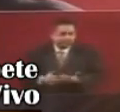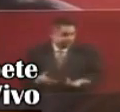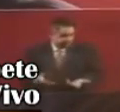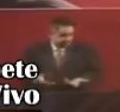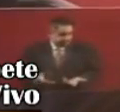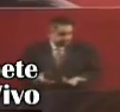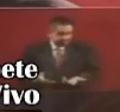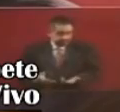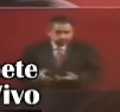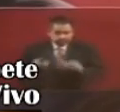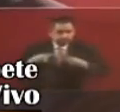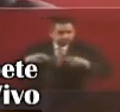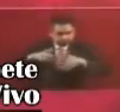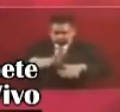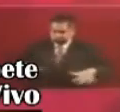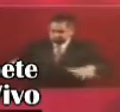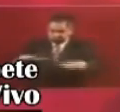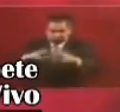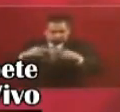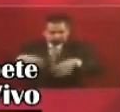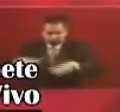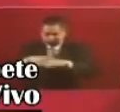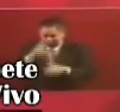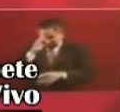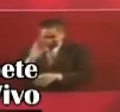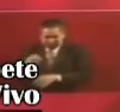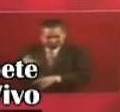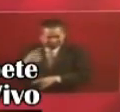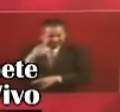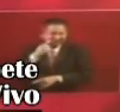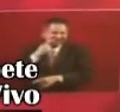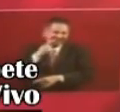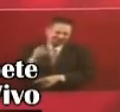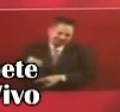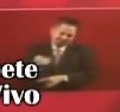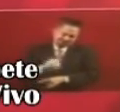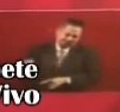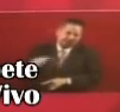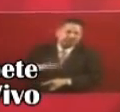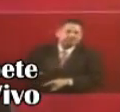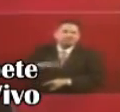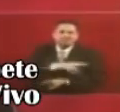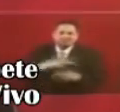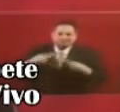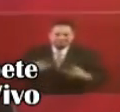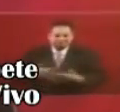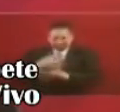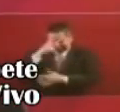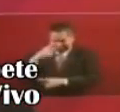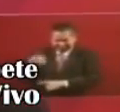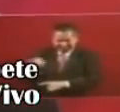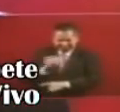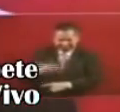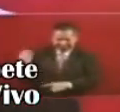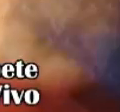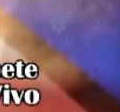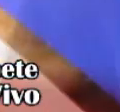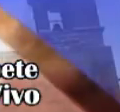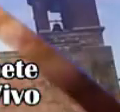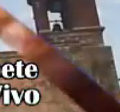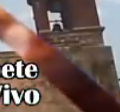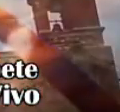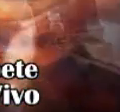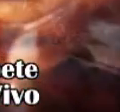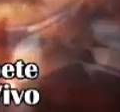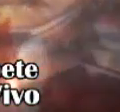No, tenemos un pueblo extraordinario. Es mucha pieza el pueblo de México. Mucha pieza.